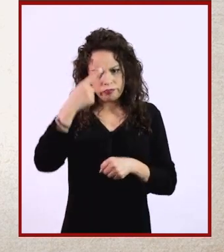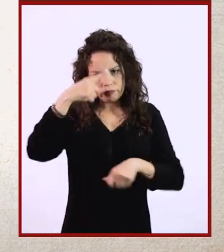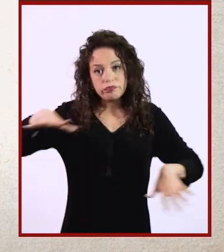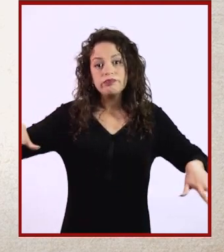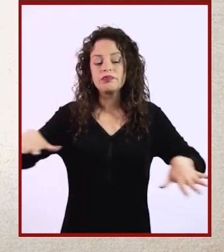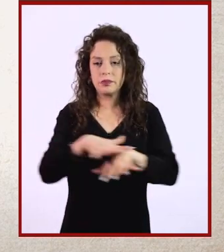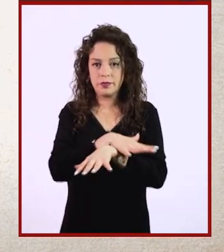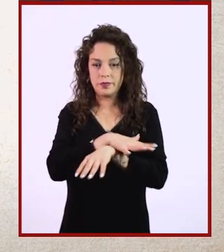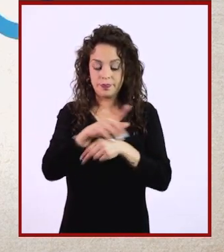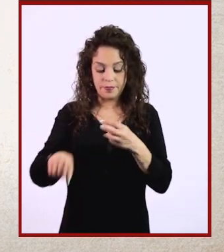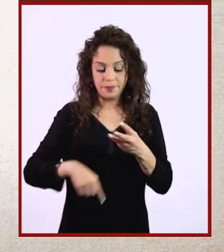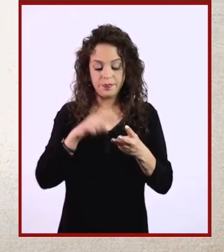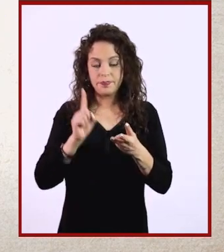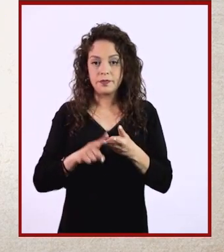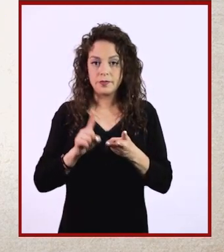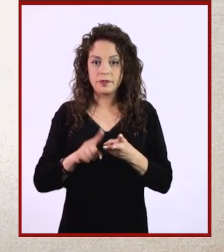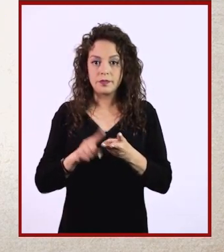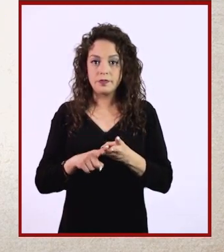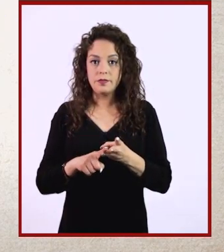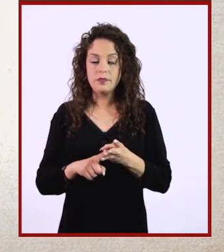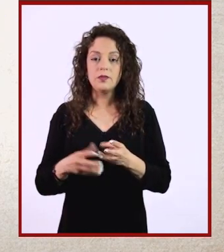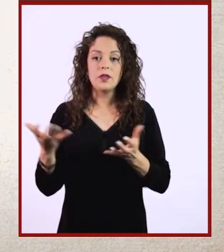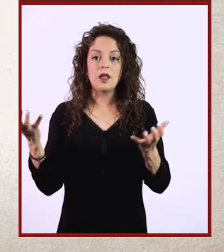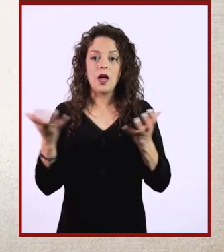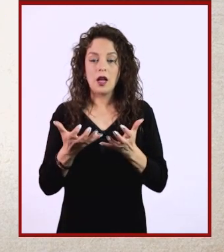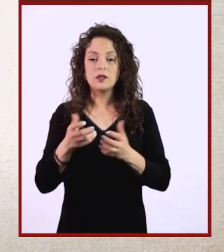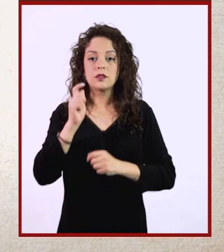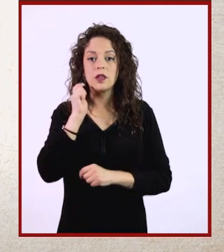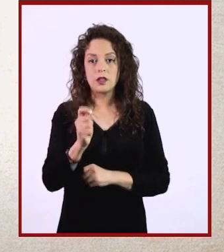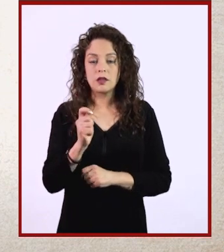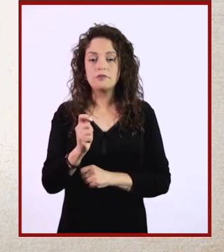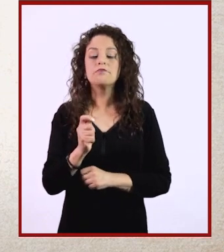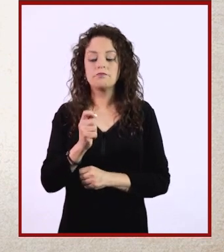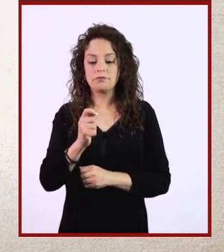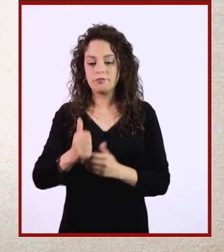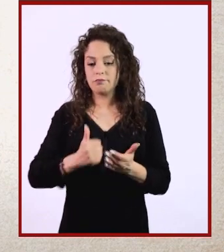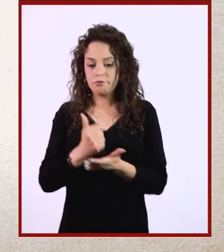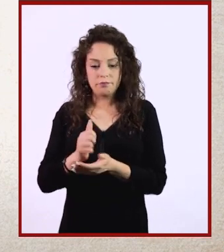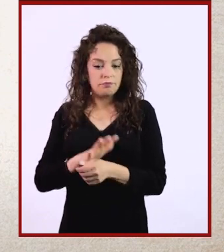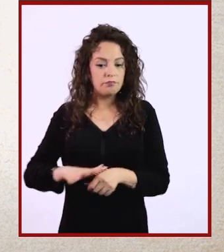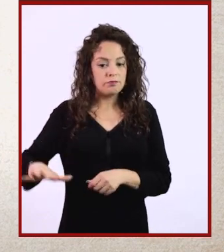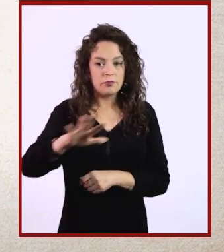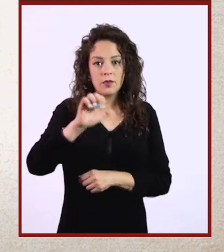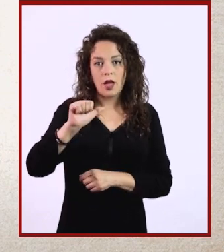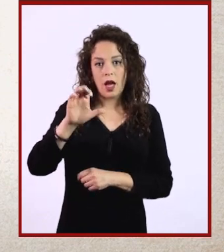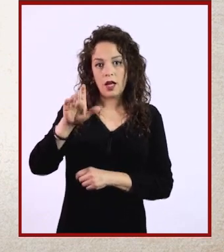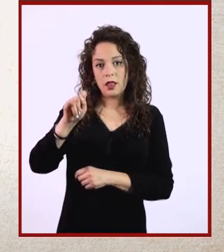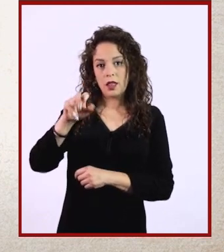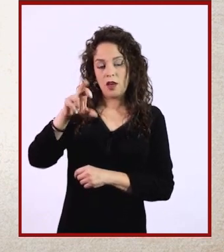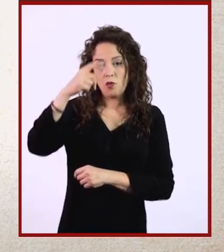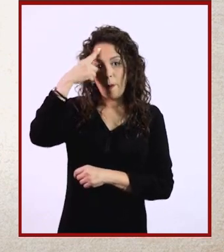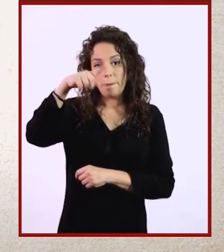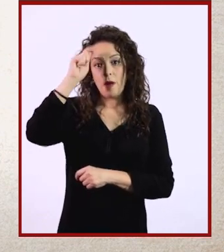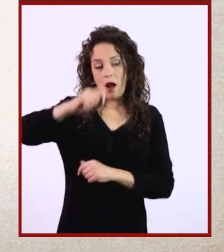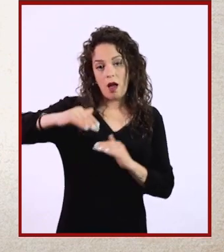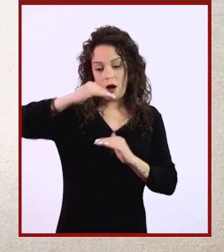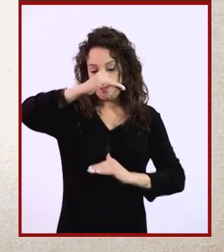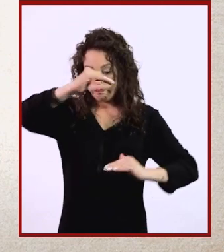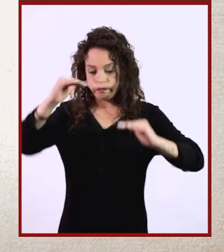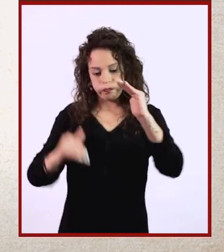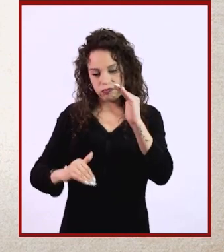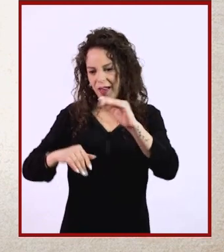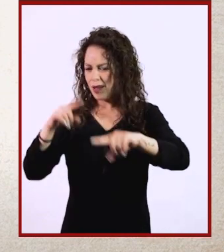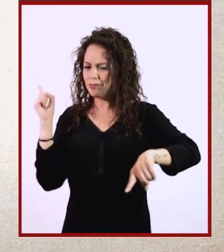tercero, contribuir en la creación de una ciudadanía activa, que combate la desigualdad a través de la búsqueda de